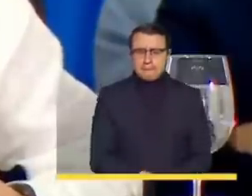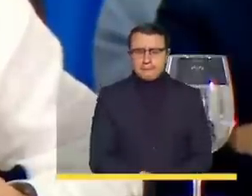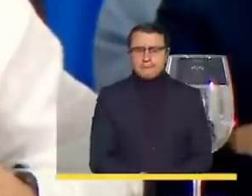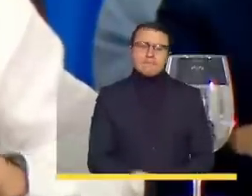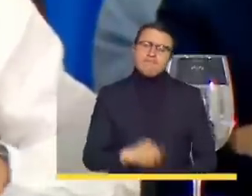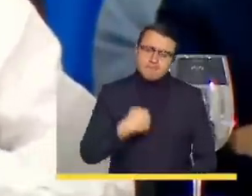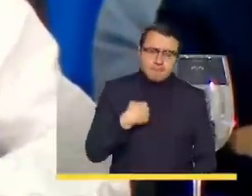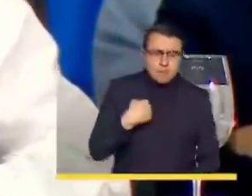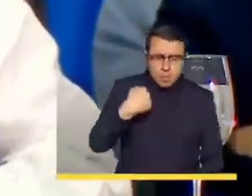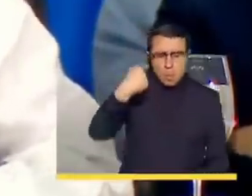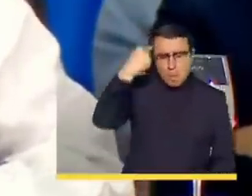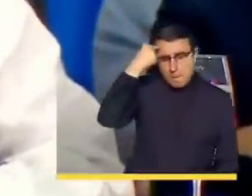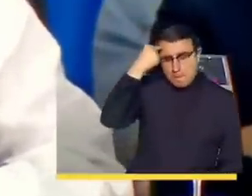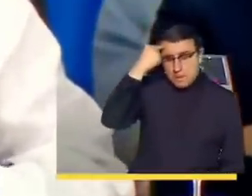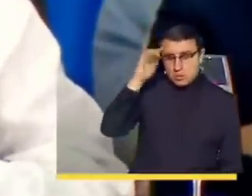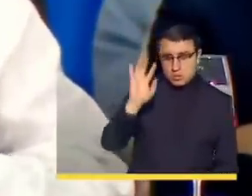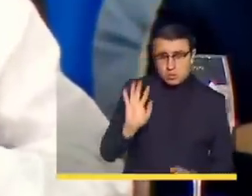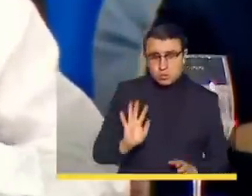Pienso que,